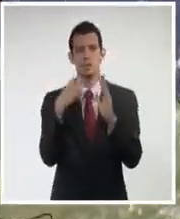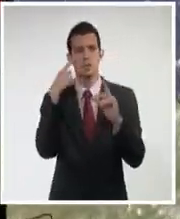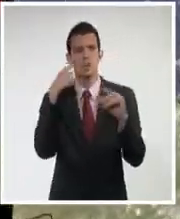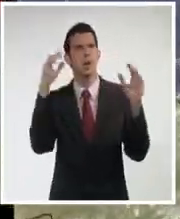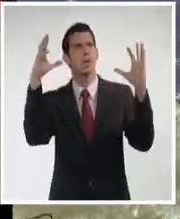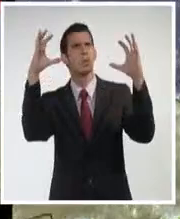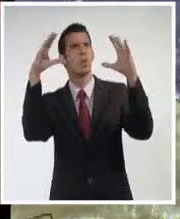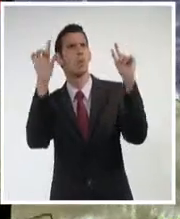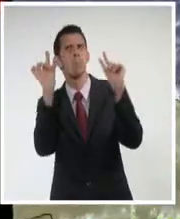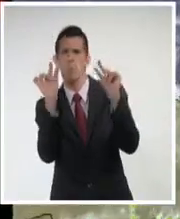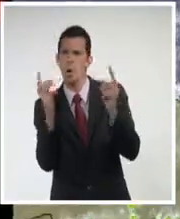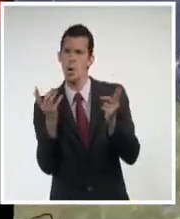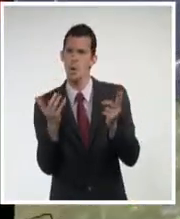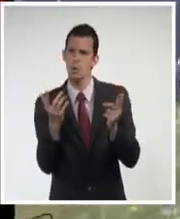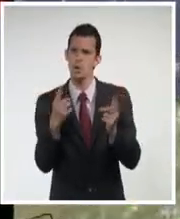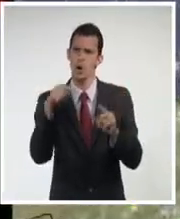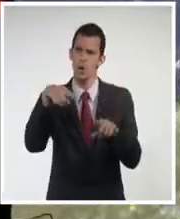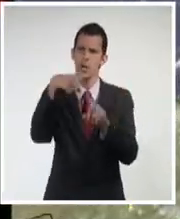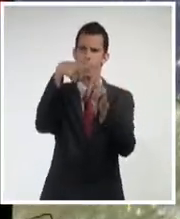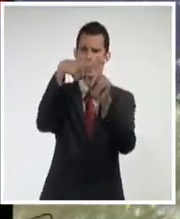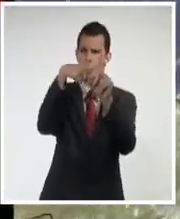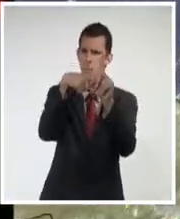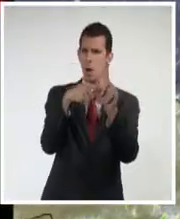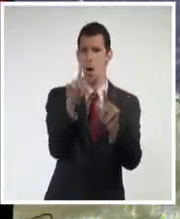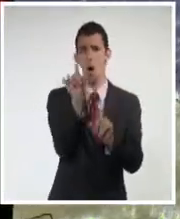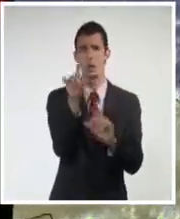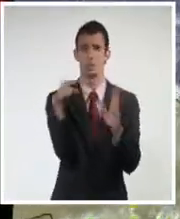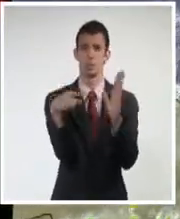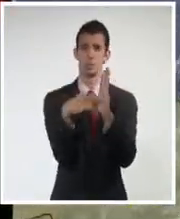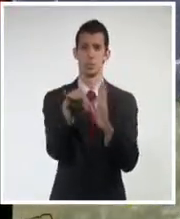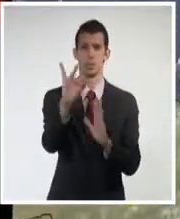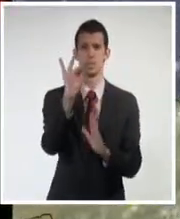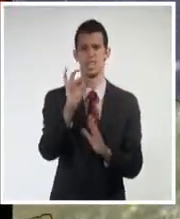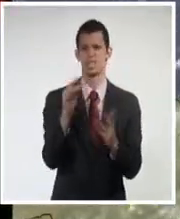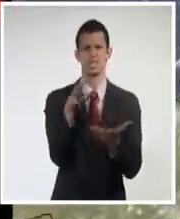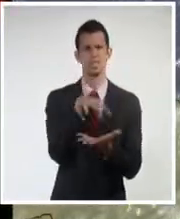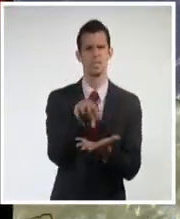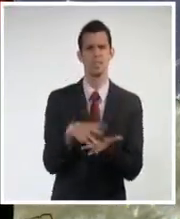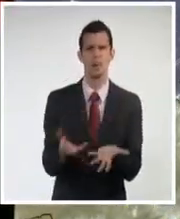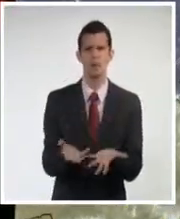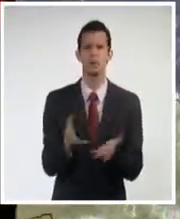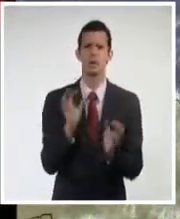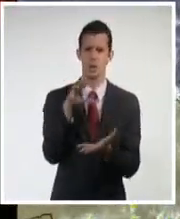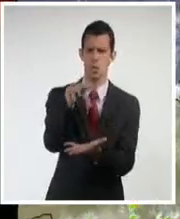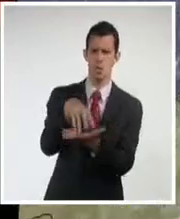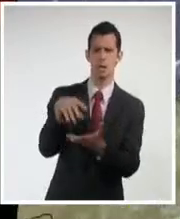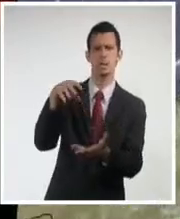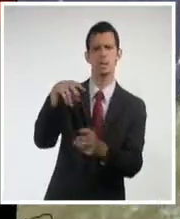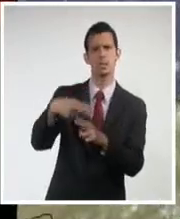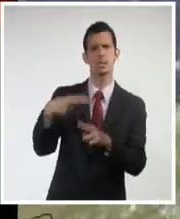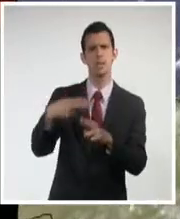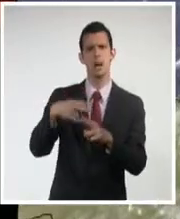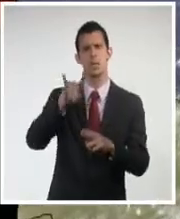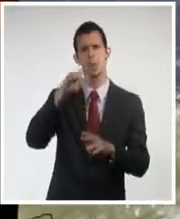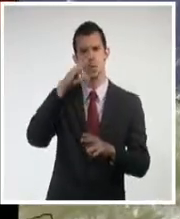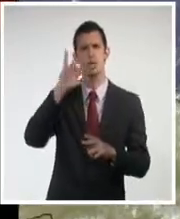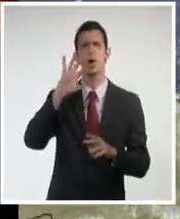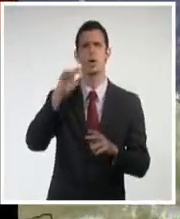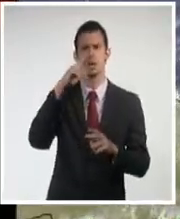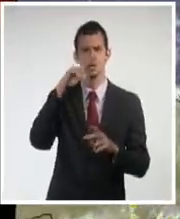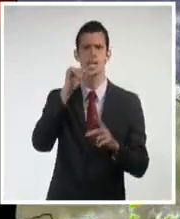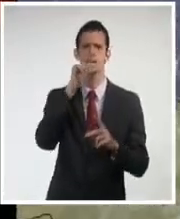hoy tuvimos una temperatura mínima de 11.7 grados Celsius en la localidad de Unión de Reyes en la provincia de